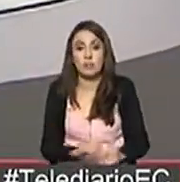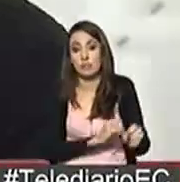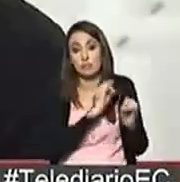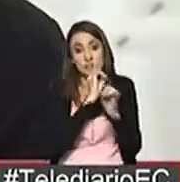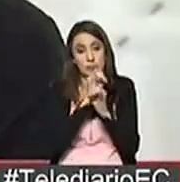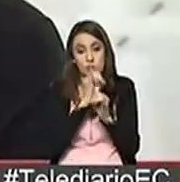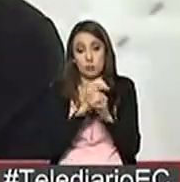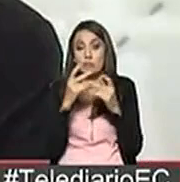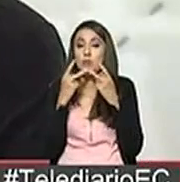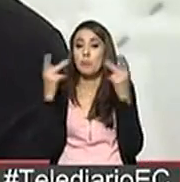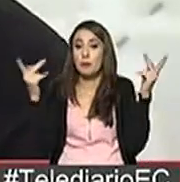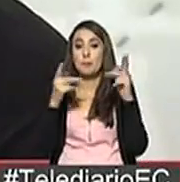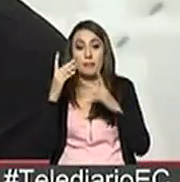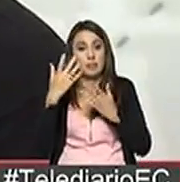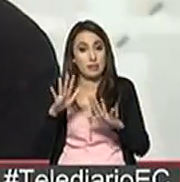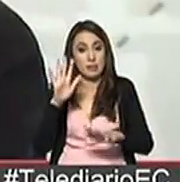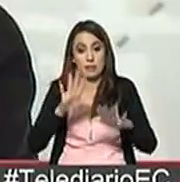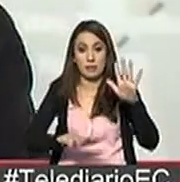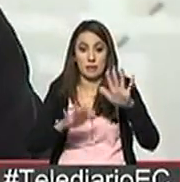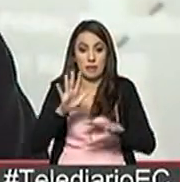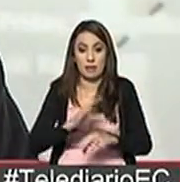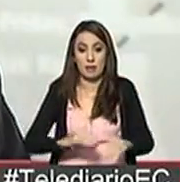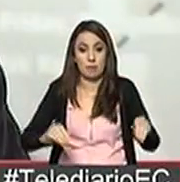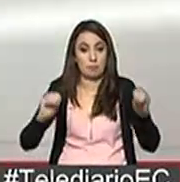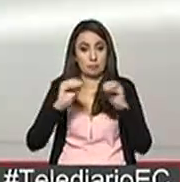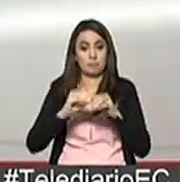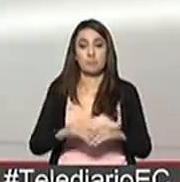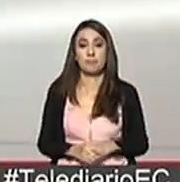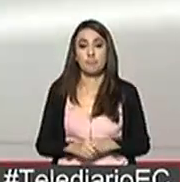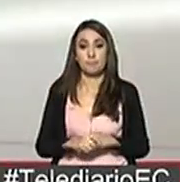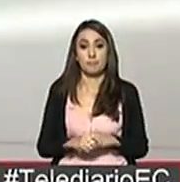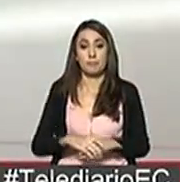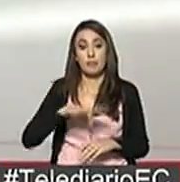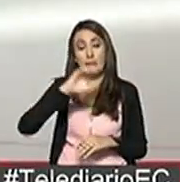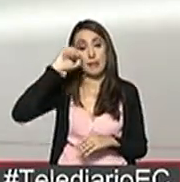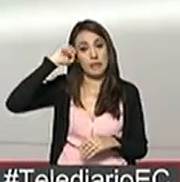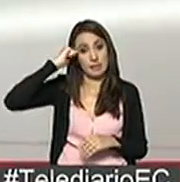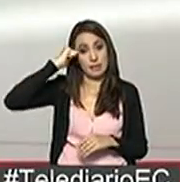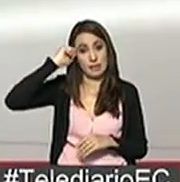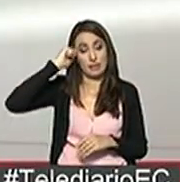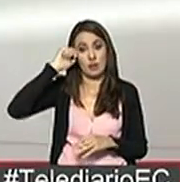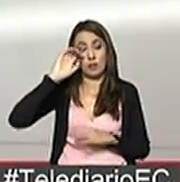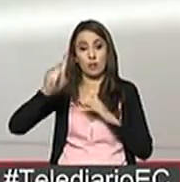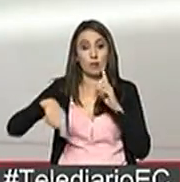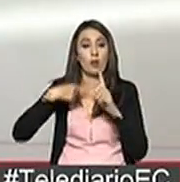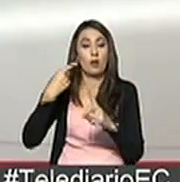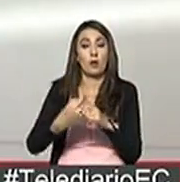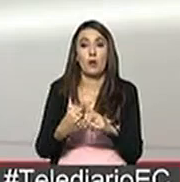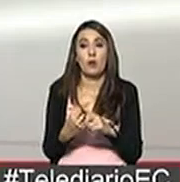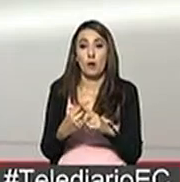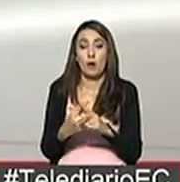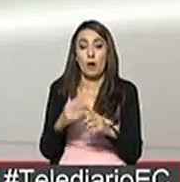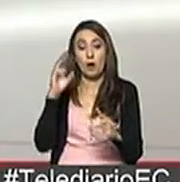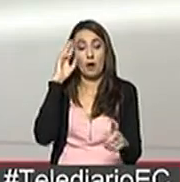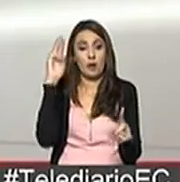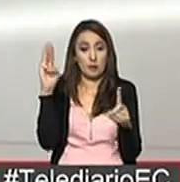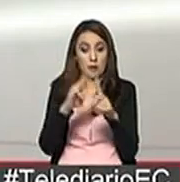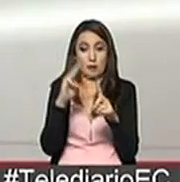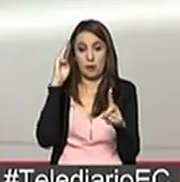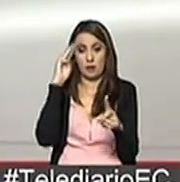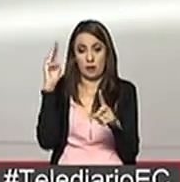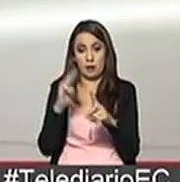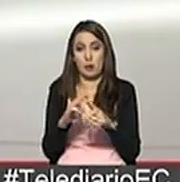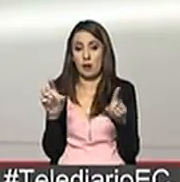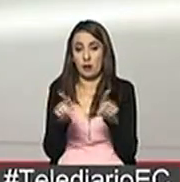competen ciertos puntos para poder avanzar en estos temas. Claro que sí. Recordemos brevemente parte de este mensaje que también el presidente de